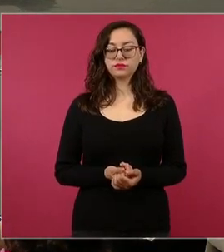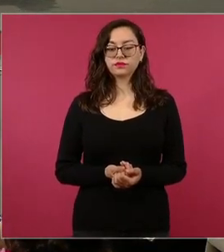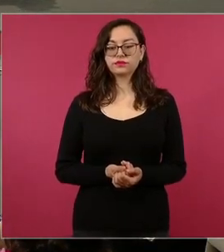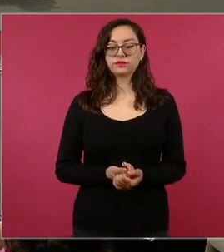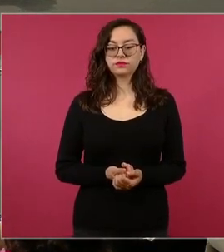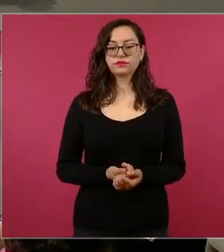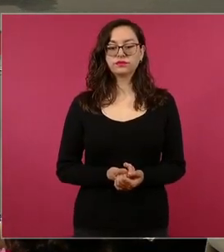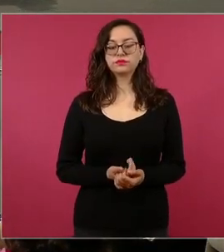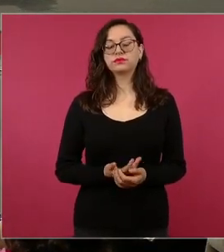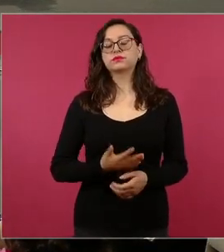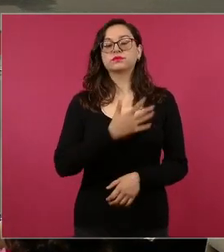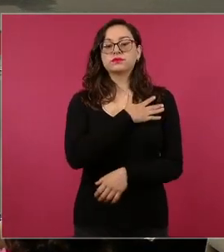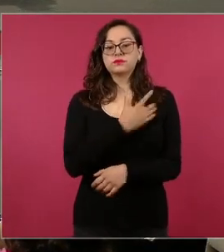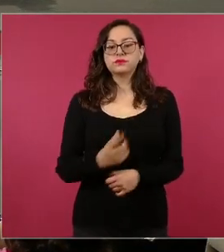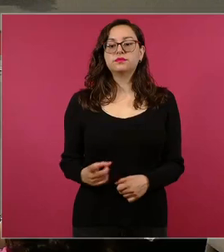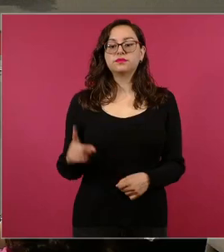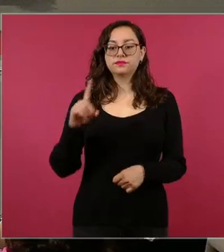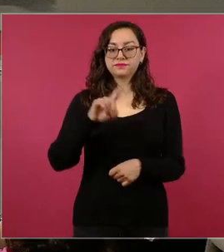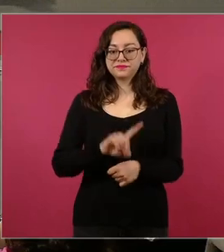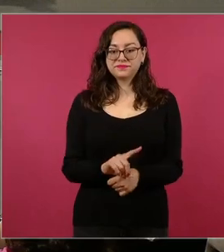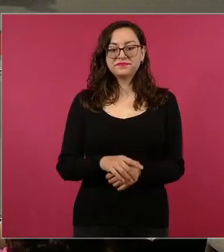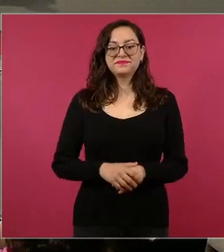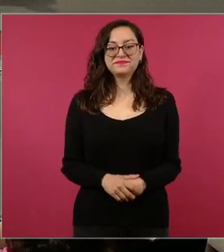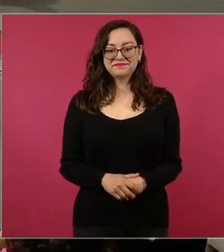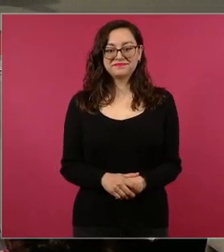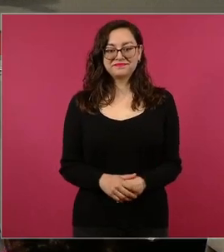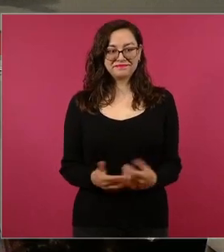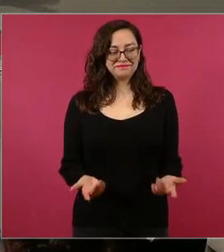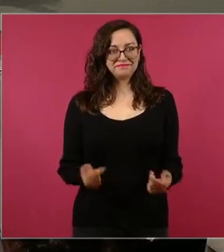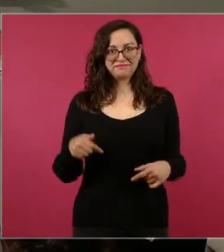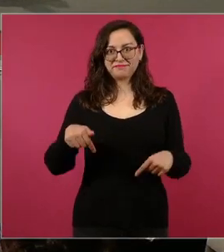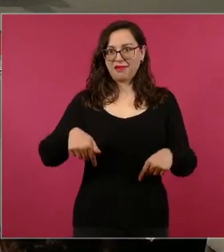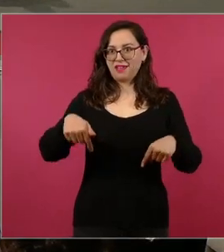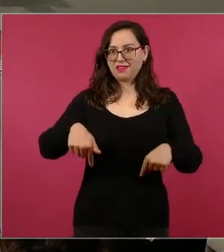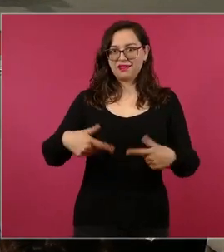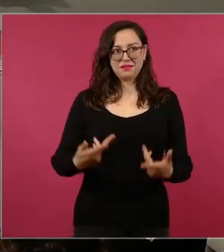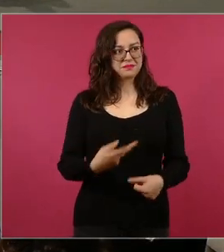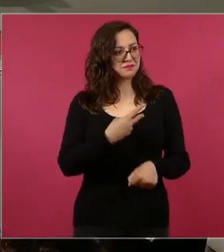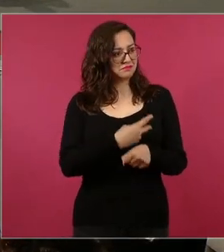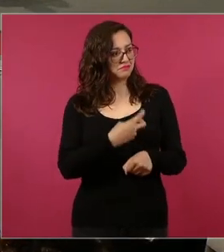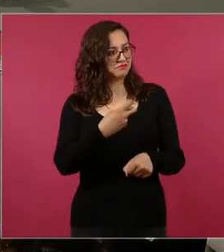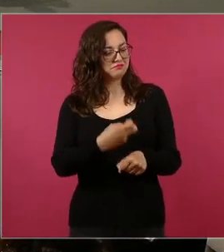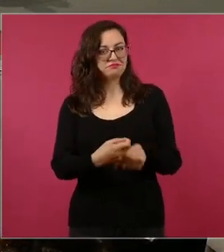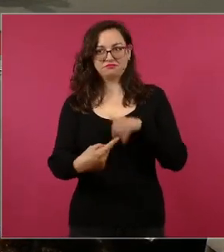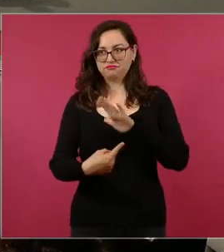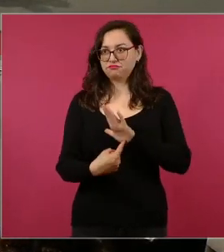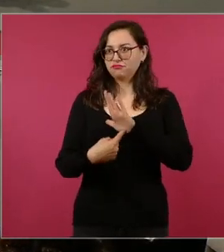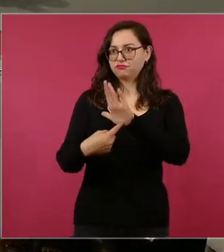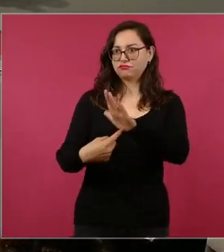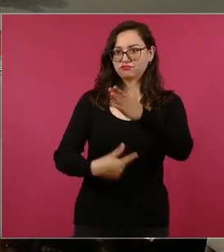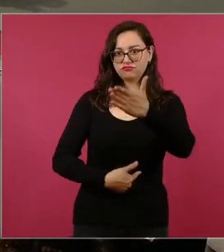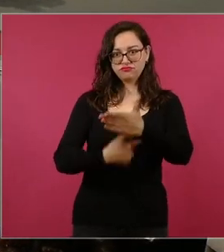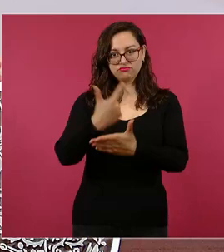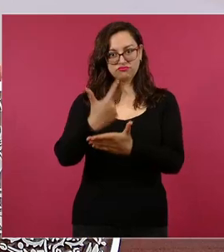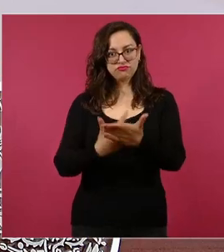Buenos días y gracias por invitarnos al presidente a rendir el informe sobre